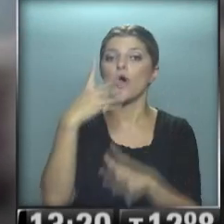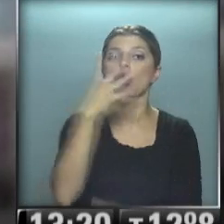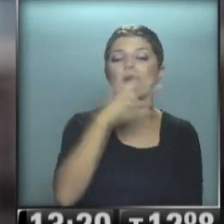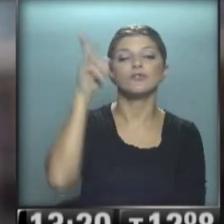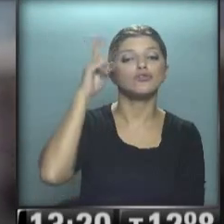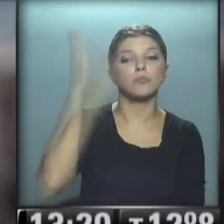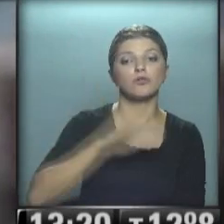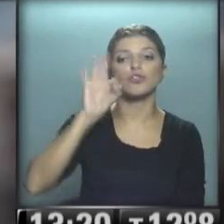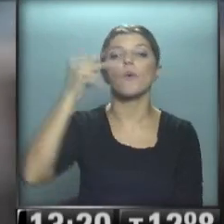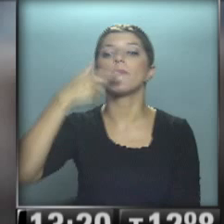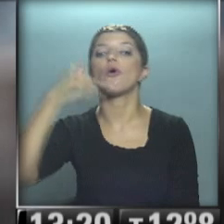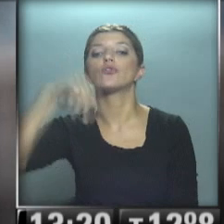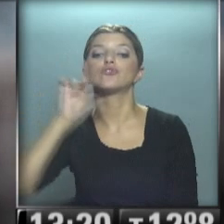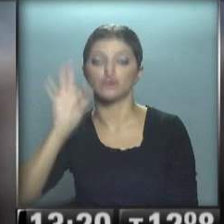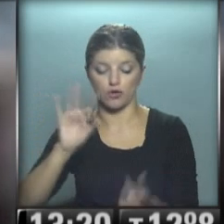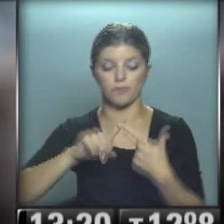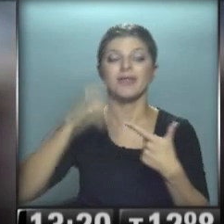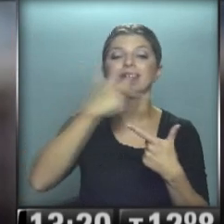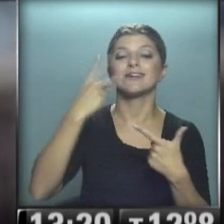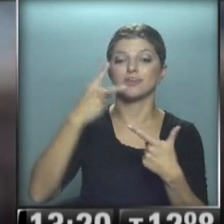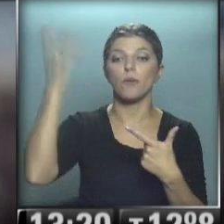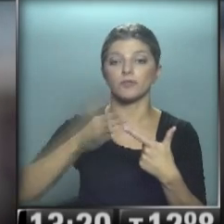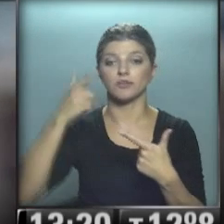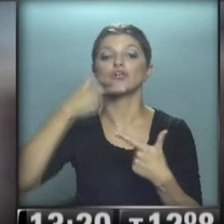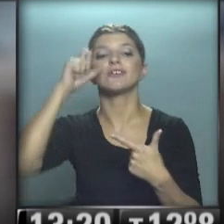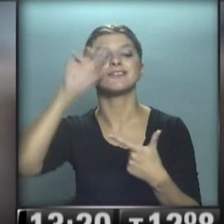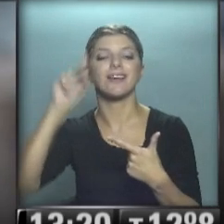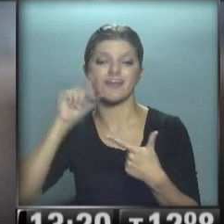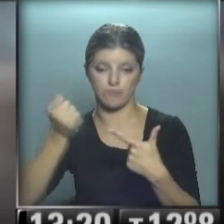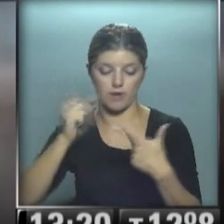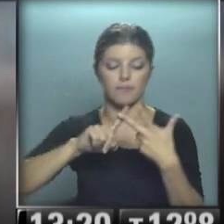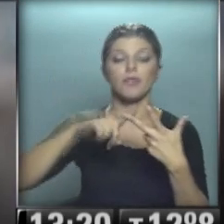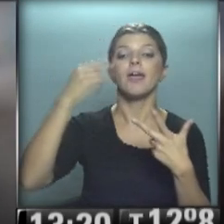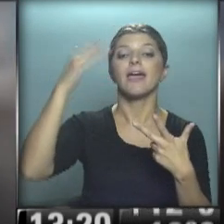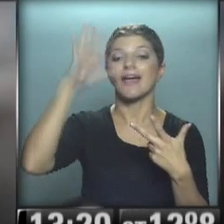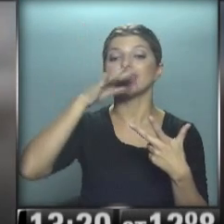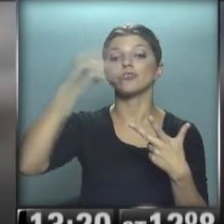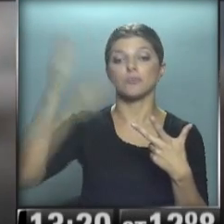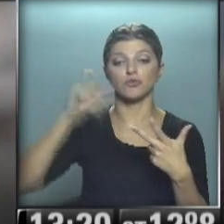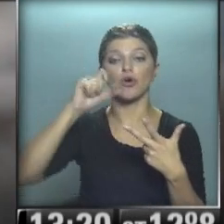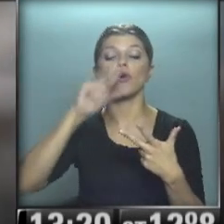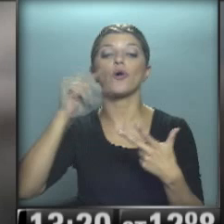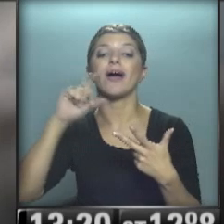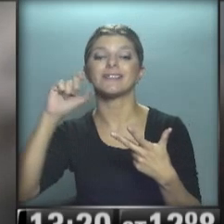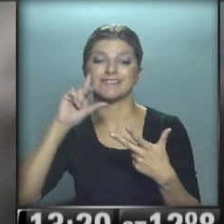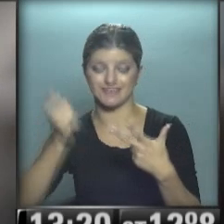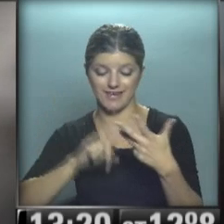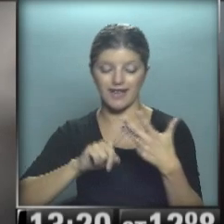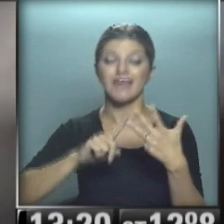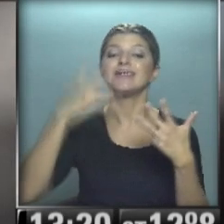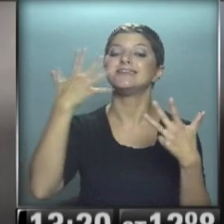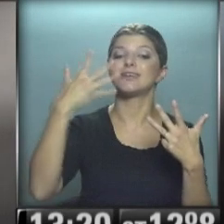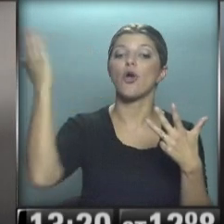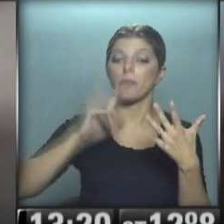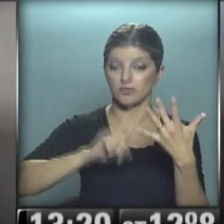de bosnios, un 32% de serbios, un 14% de croatas y un 5%